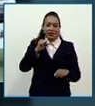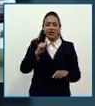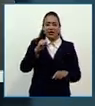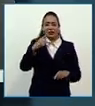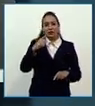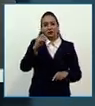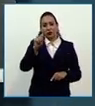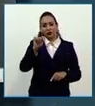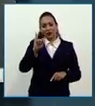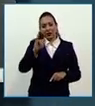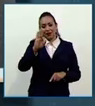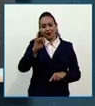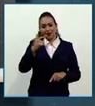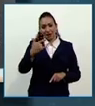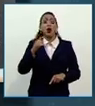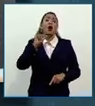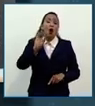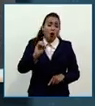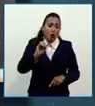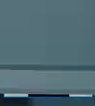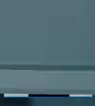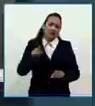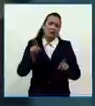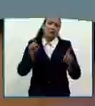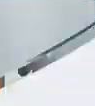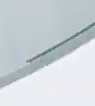Consejo de la Judicatura Federal.